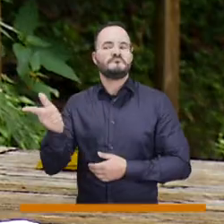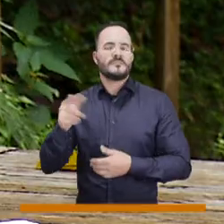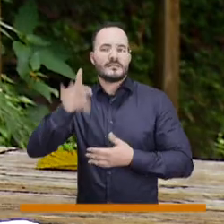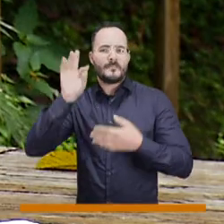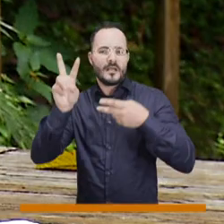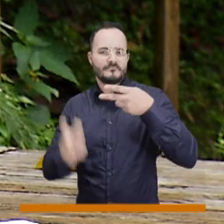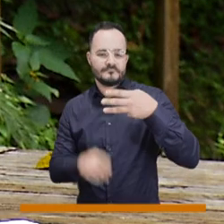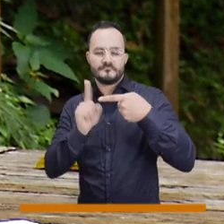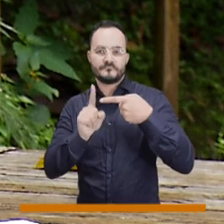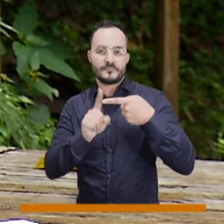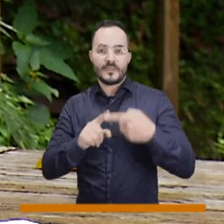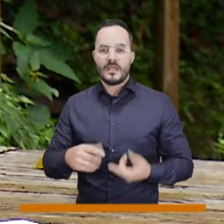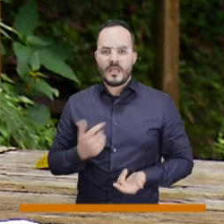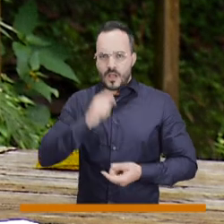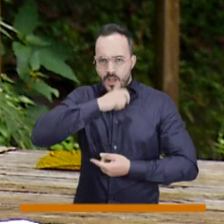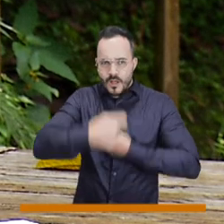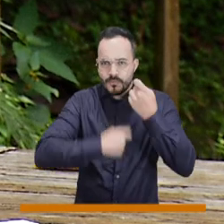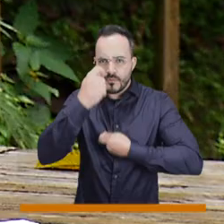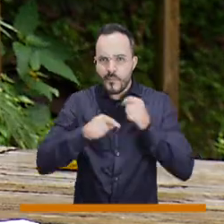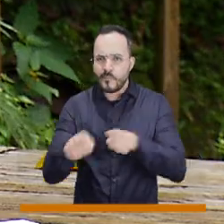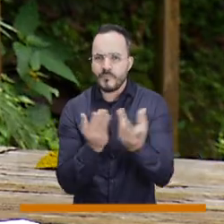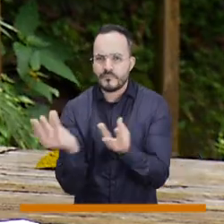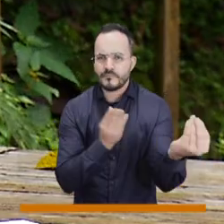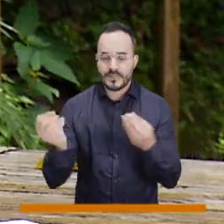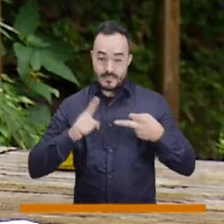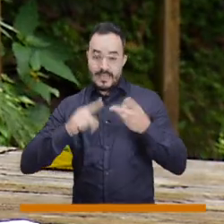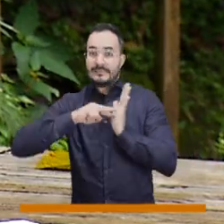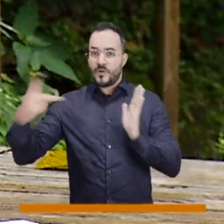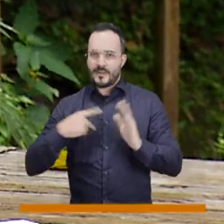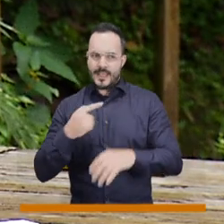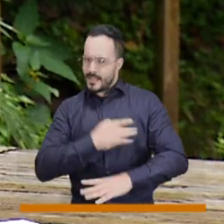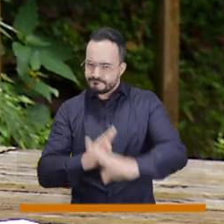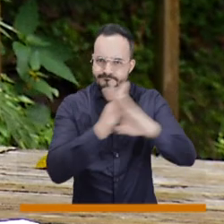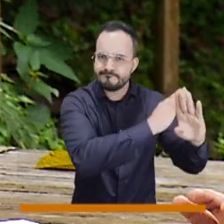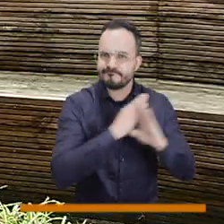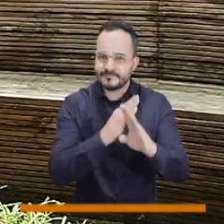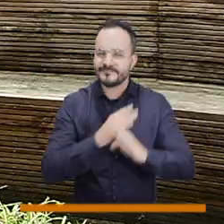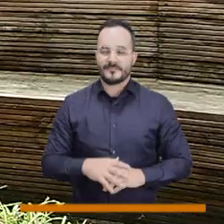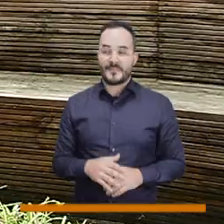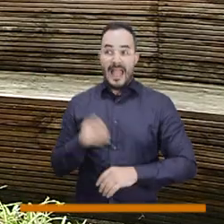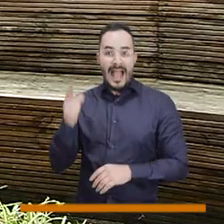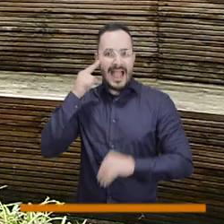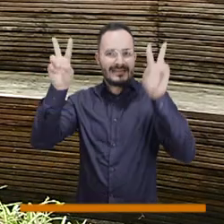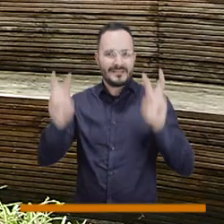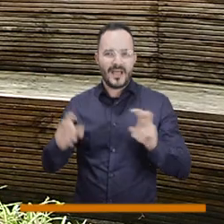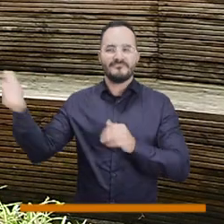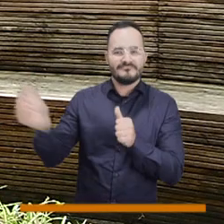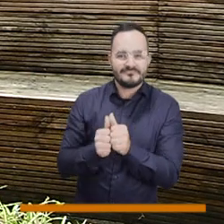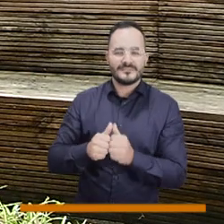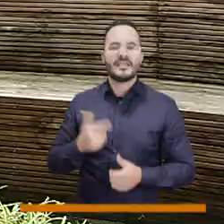escogió: microtráfico y aplicación de la tecnología contra el tráfico y el crimen, el coronel